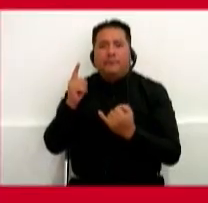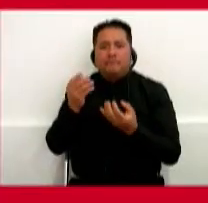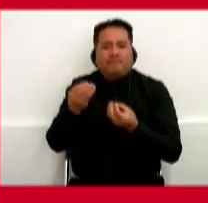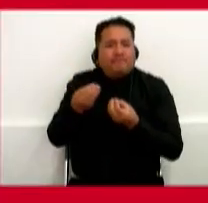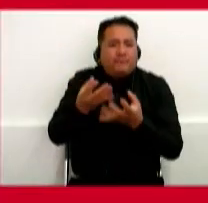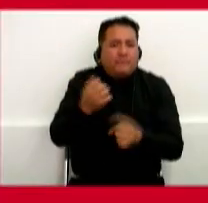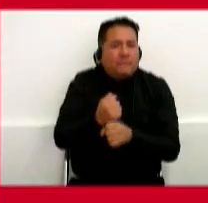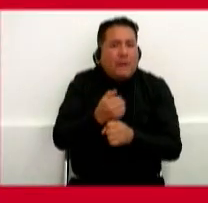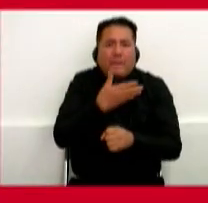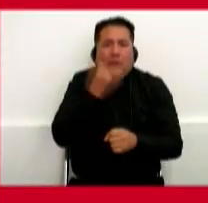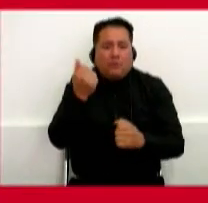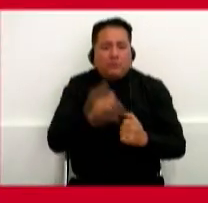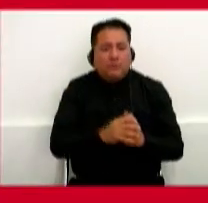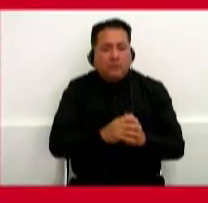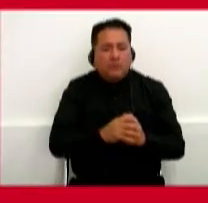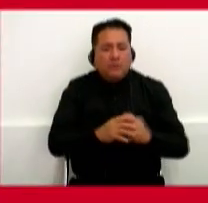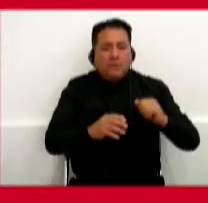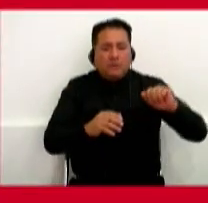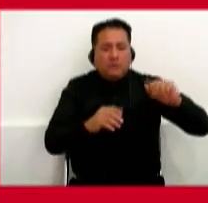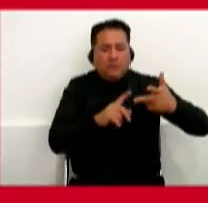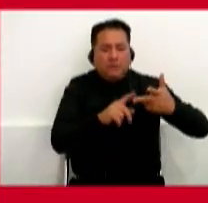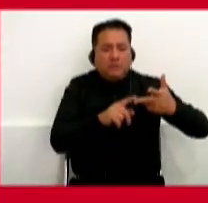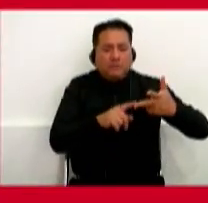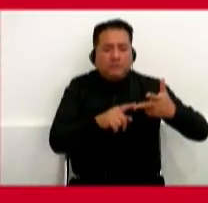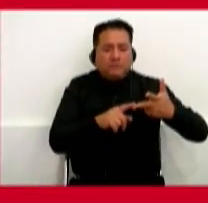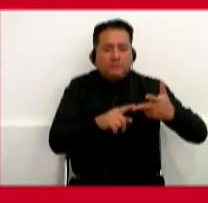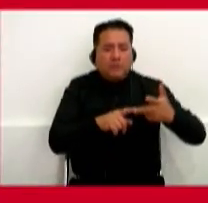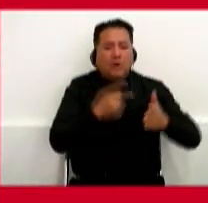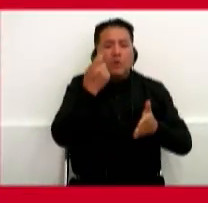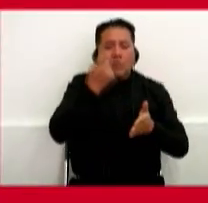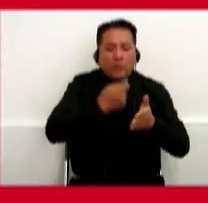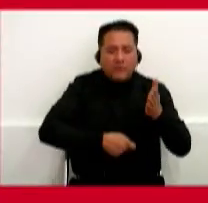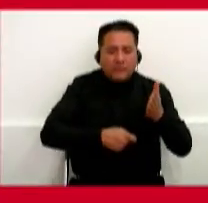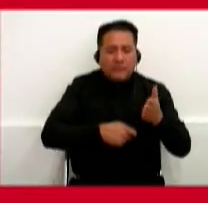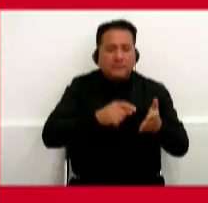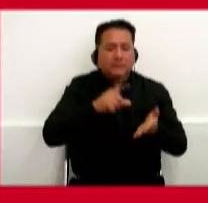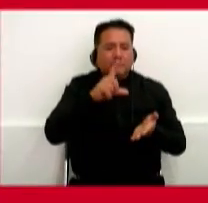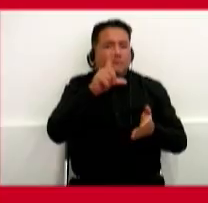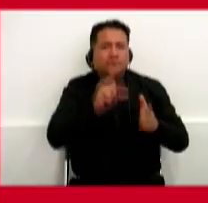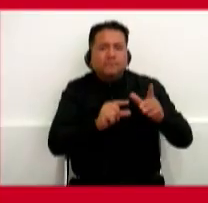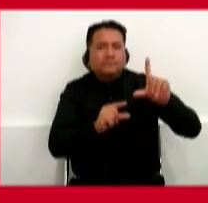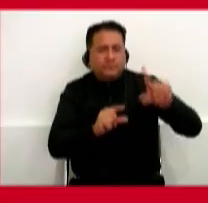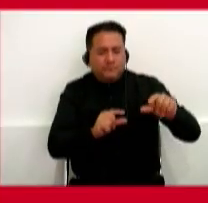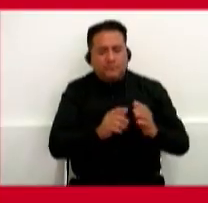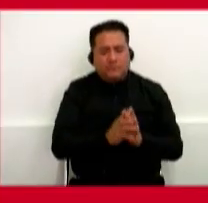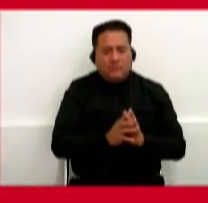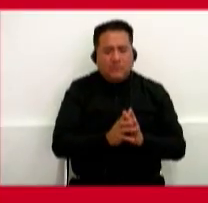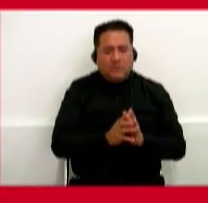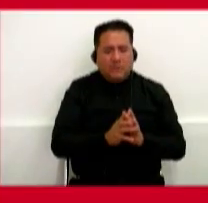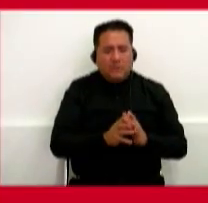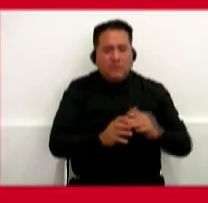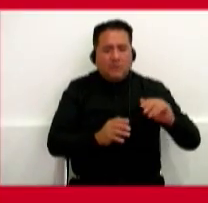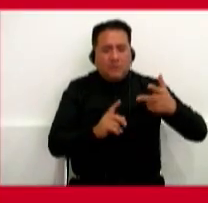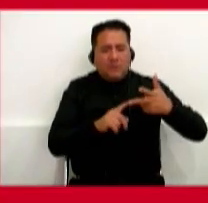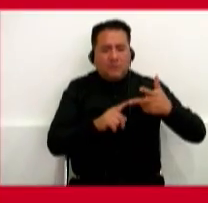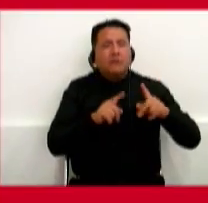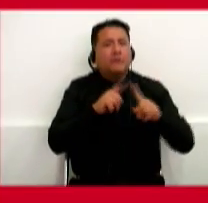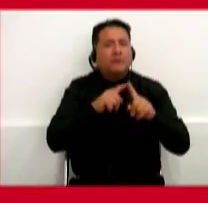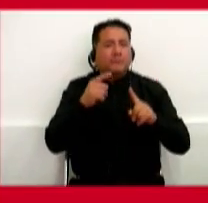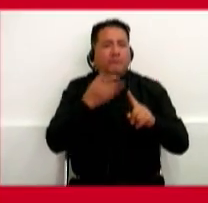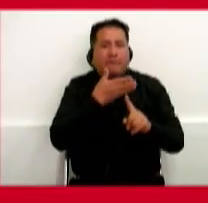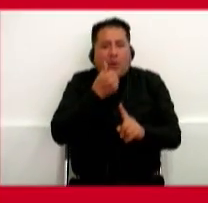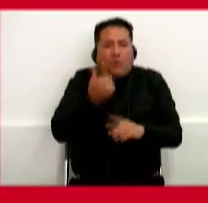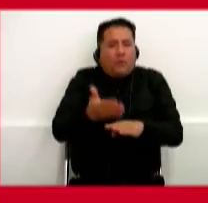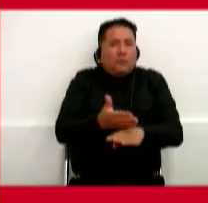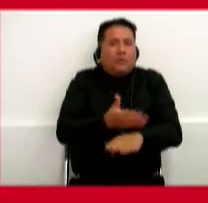Otro, transformar digitalmente el proceso de gestión de carguillo, que ya lo van a ver más adelante. Y la otra, generar un cambio cultural y